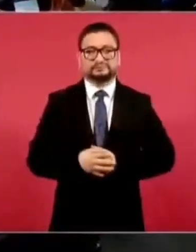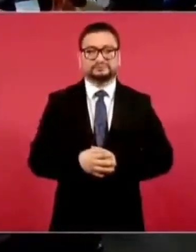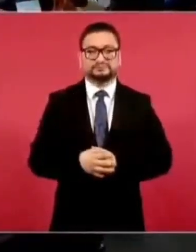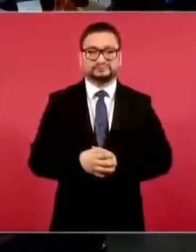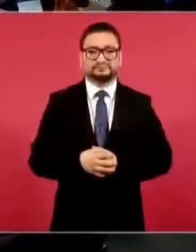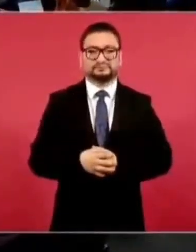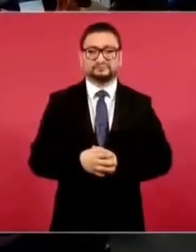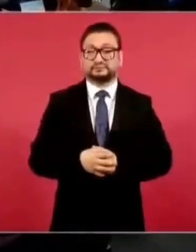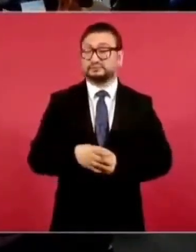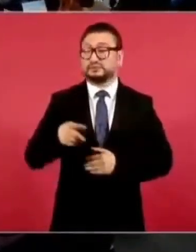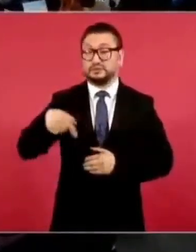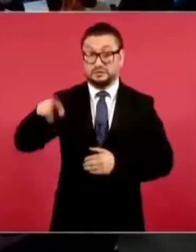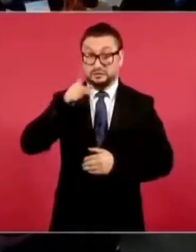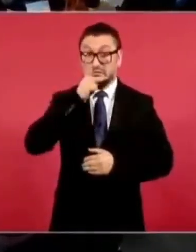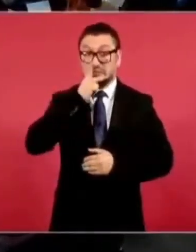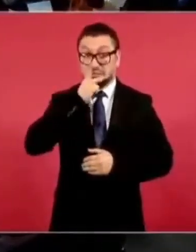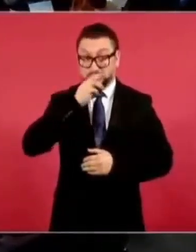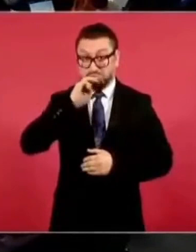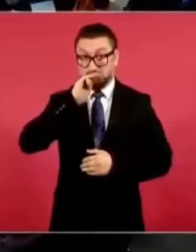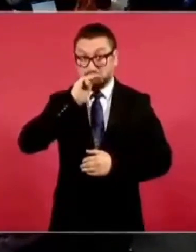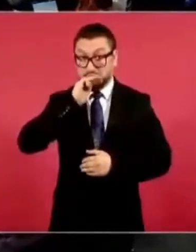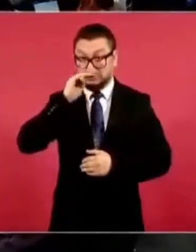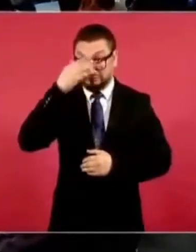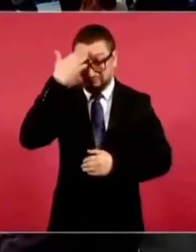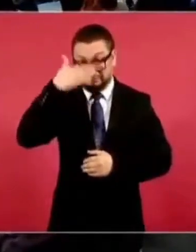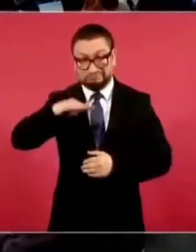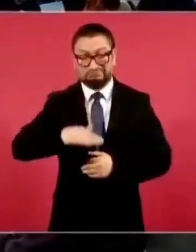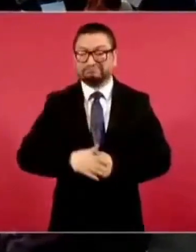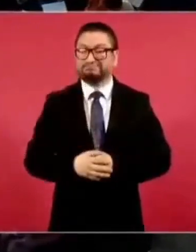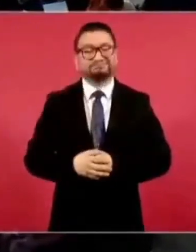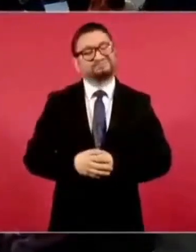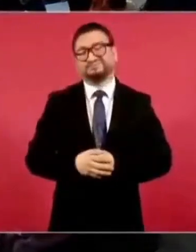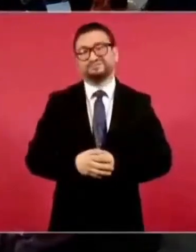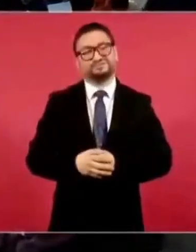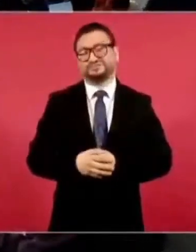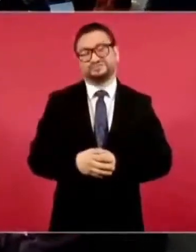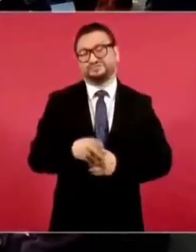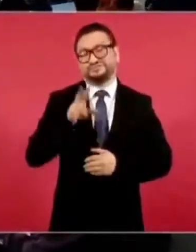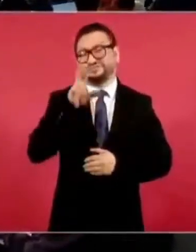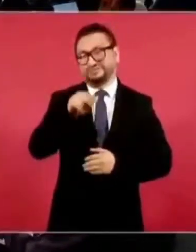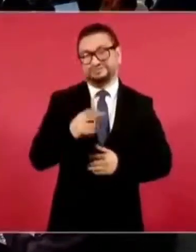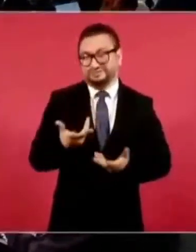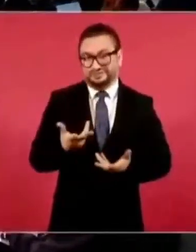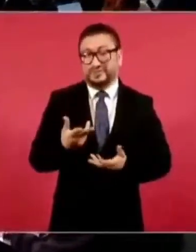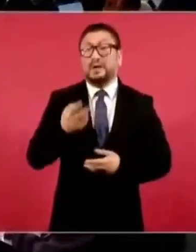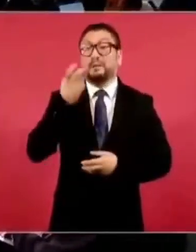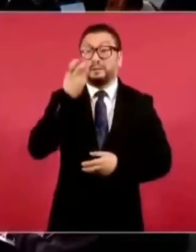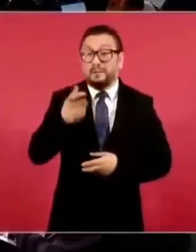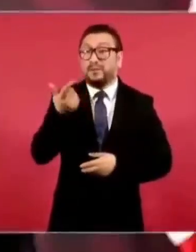no lo sabían los padres. Y eso es lo que no quieren que yo diga.